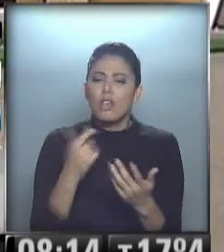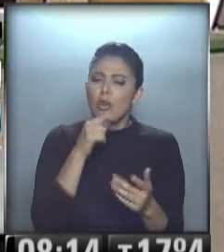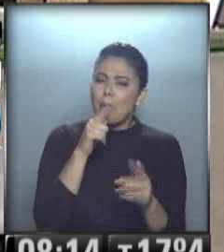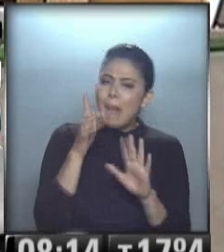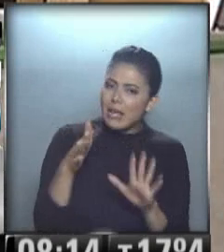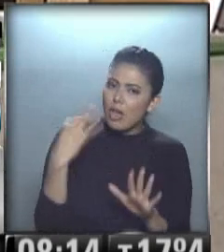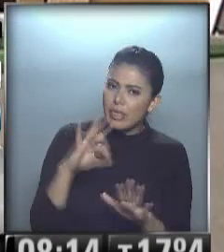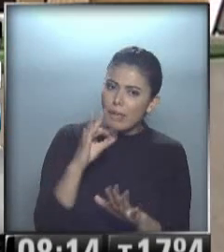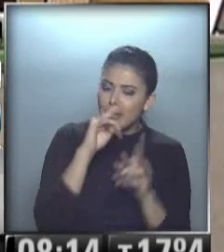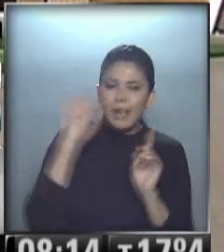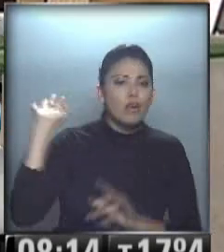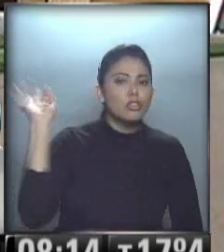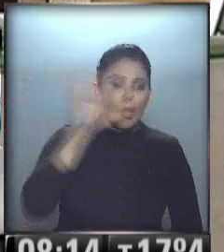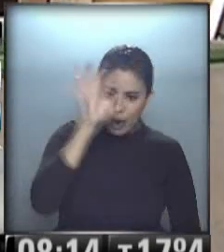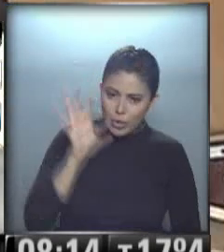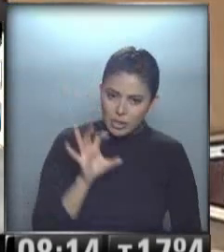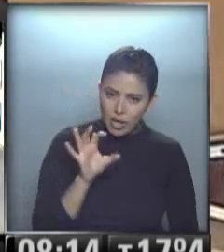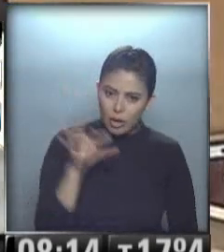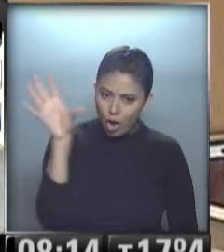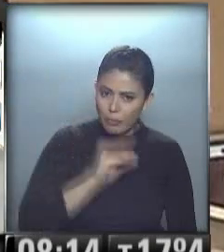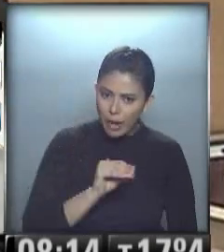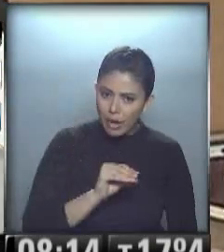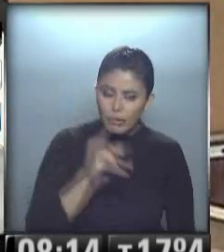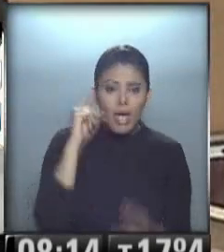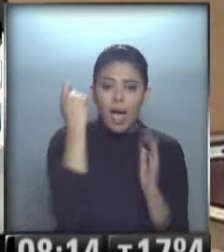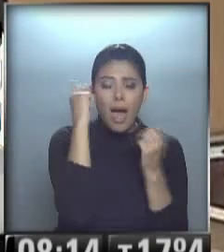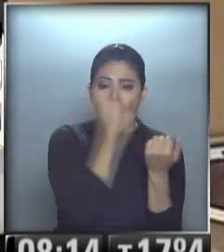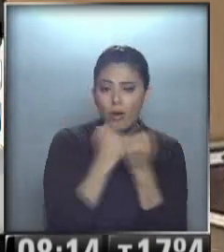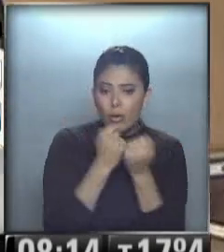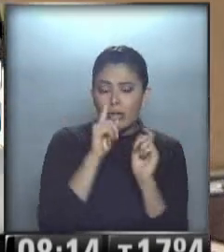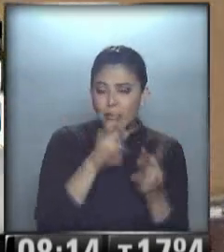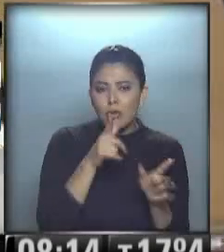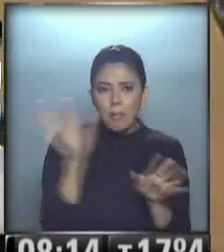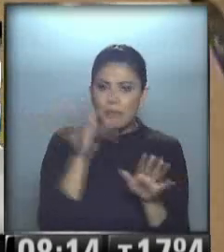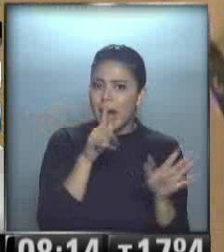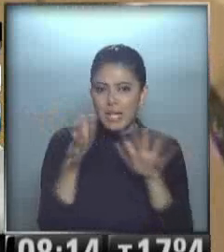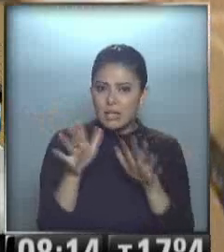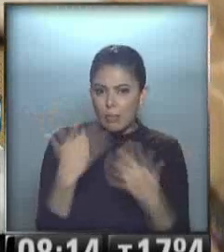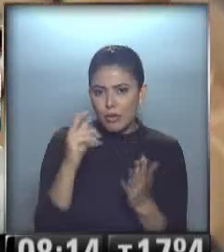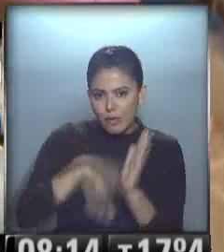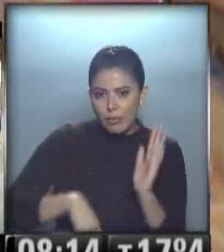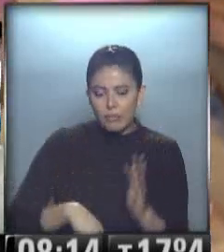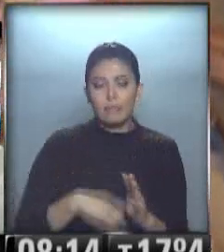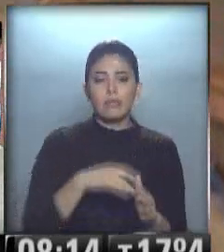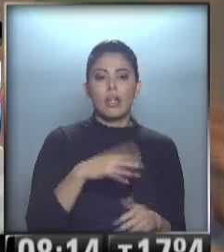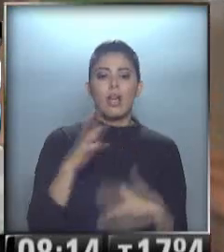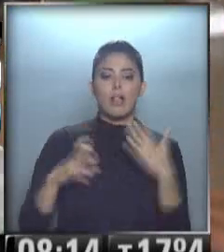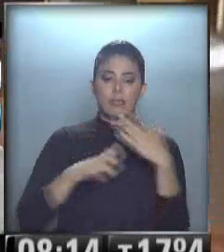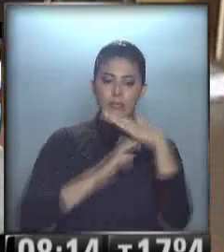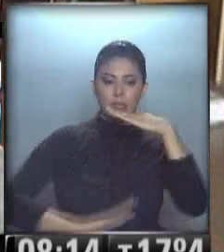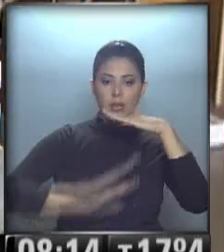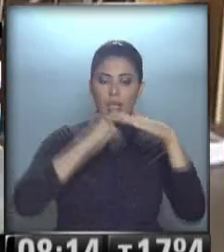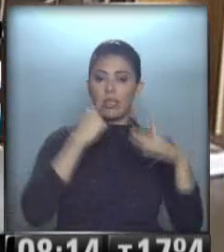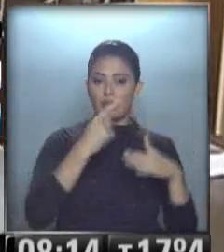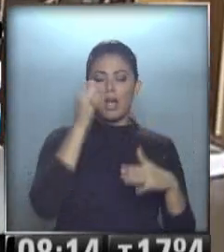y debería aplicarse en todas las provincias, porque los acuerdos se firmaron de manera similar. Mire, yo creo que únicamente